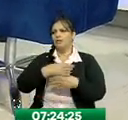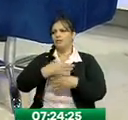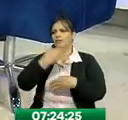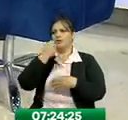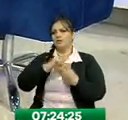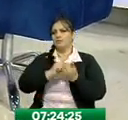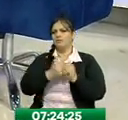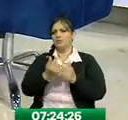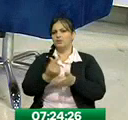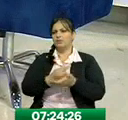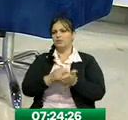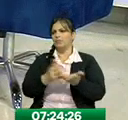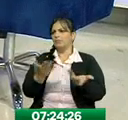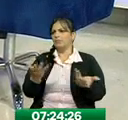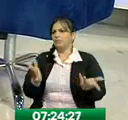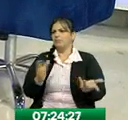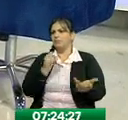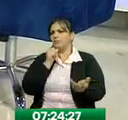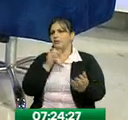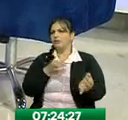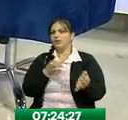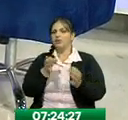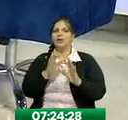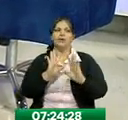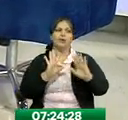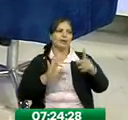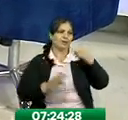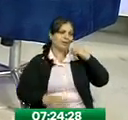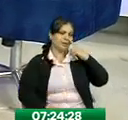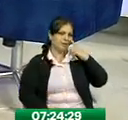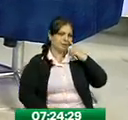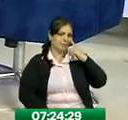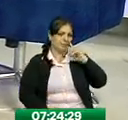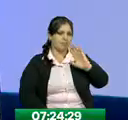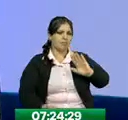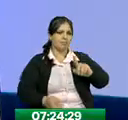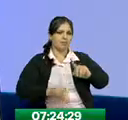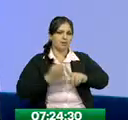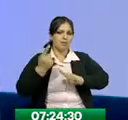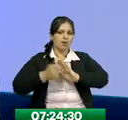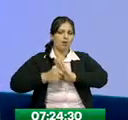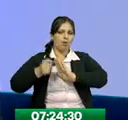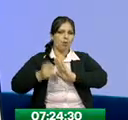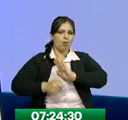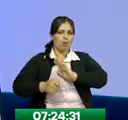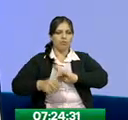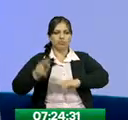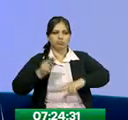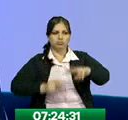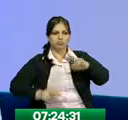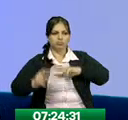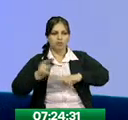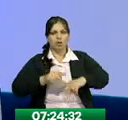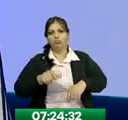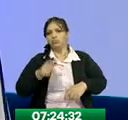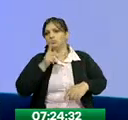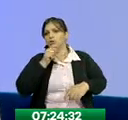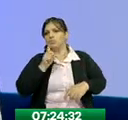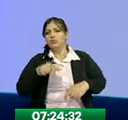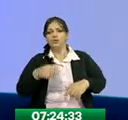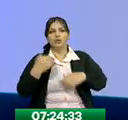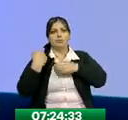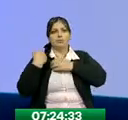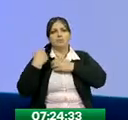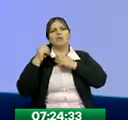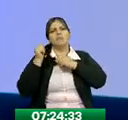acciones en cuanto a las acciones de protección, valga la redundancia, por parte de los jueces y de quien esté a cargo, y podamos ya hacer